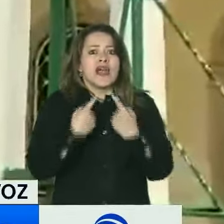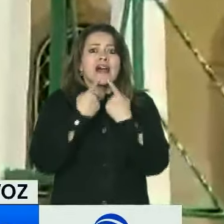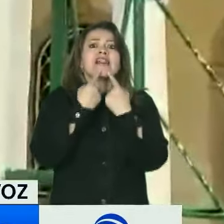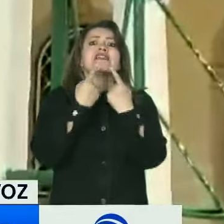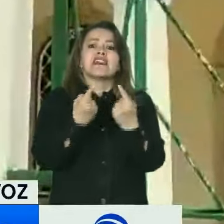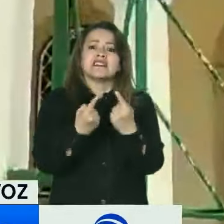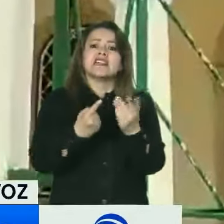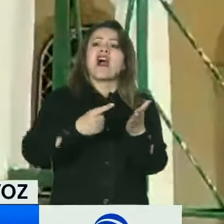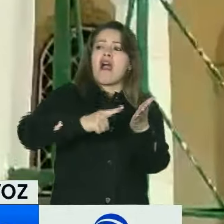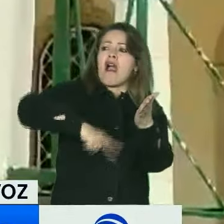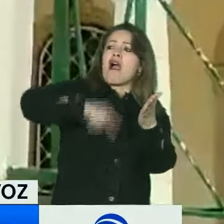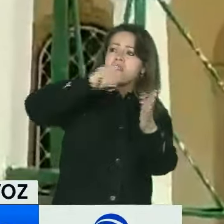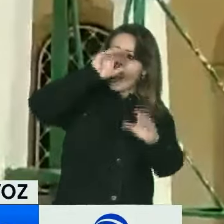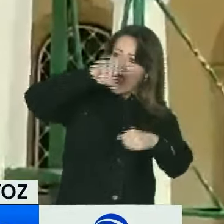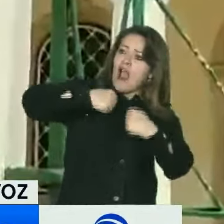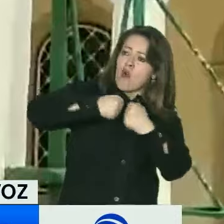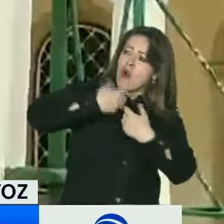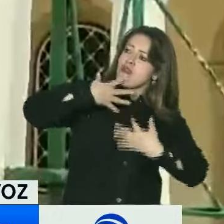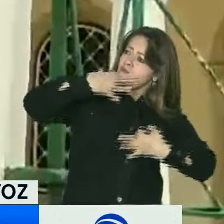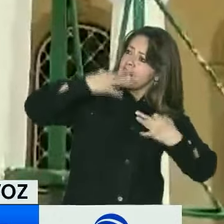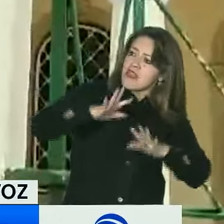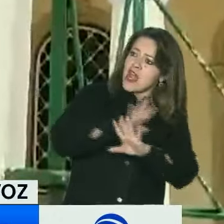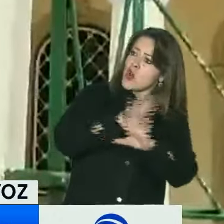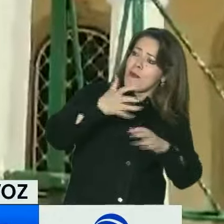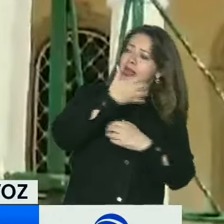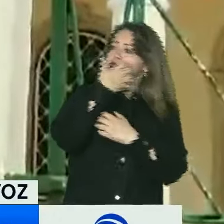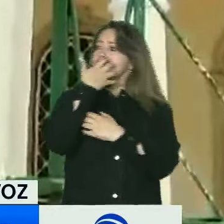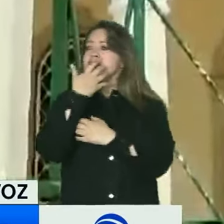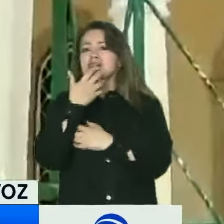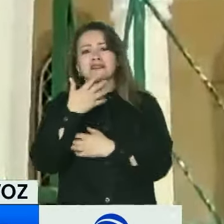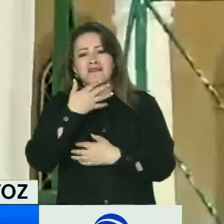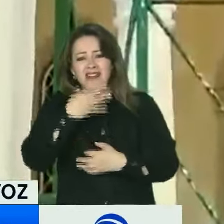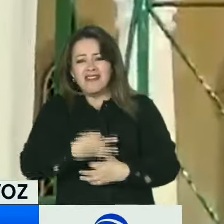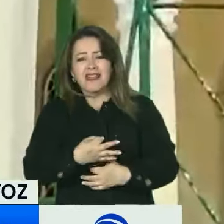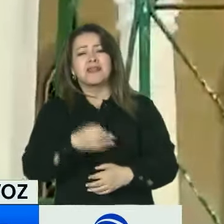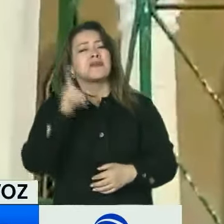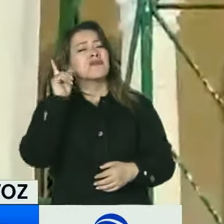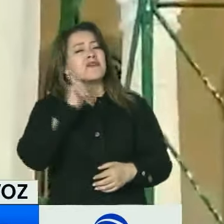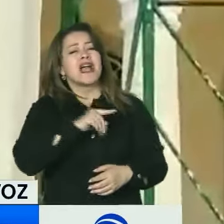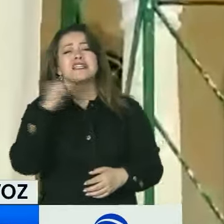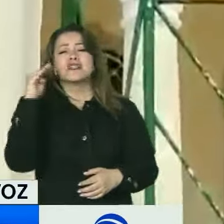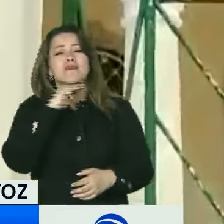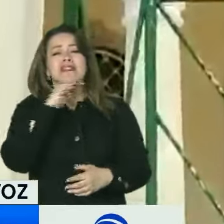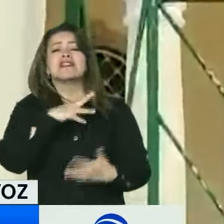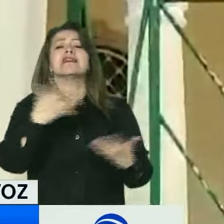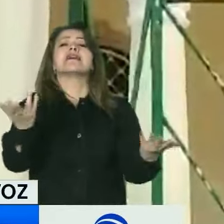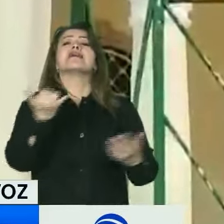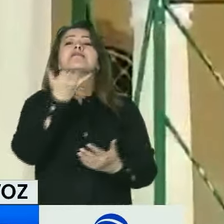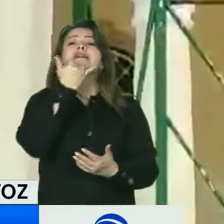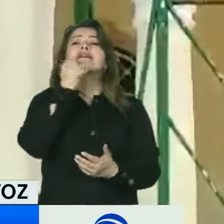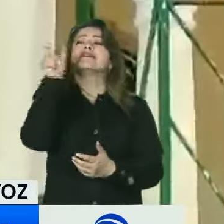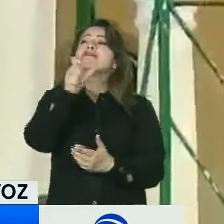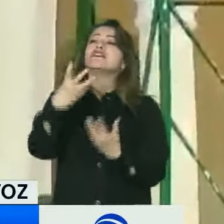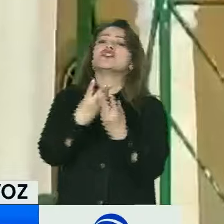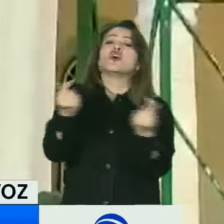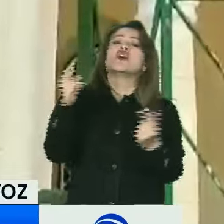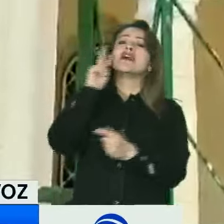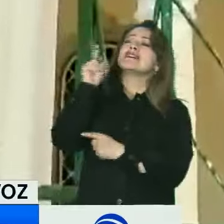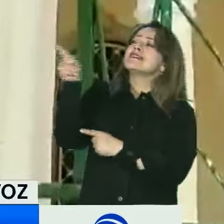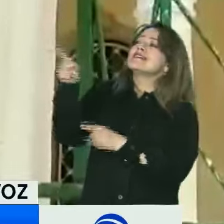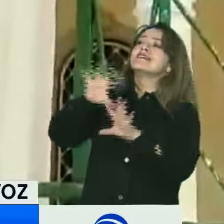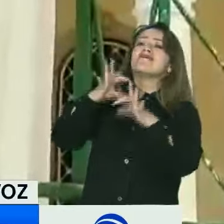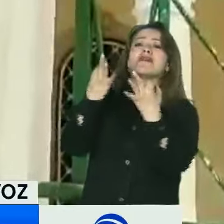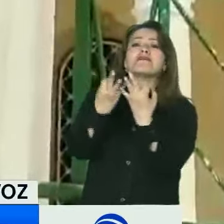la firma del último acuerdo y, como se ha informado, no se dice nada de los secuestrados. ¿Dónde están estas personas? Estas